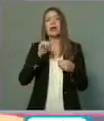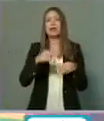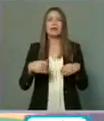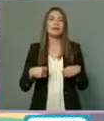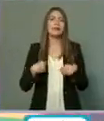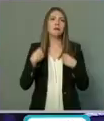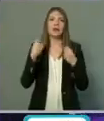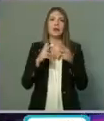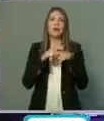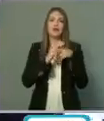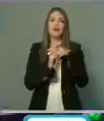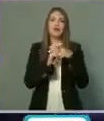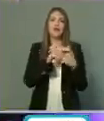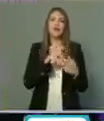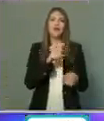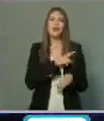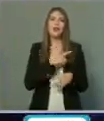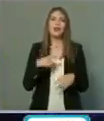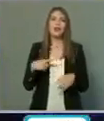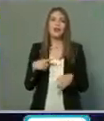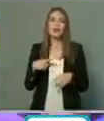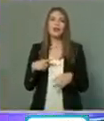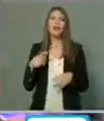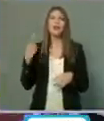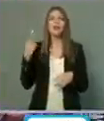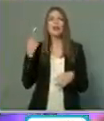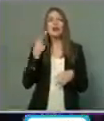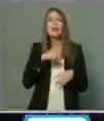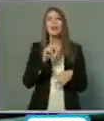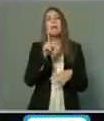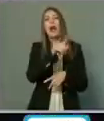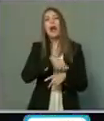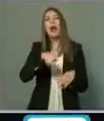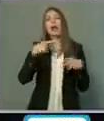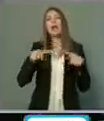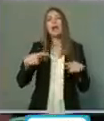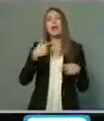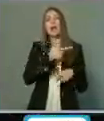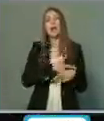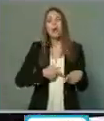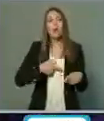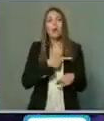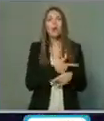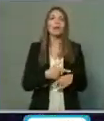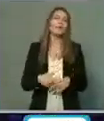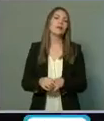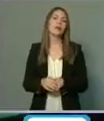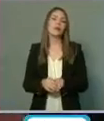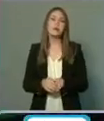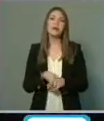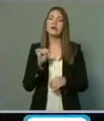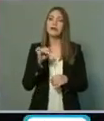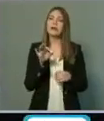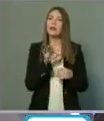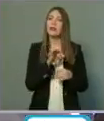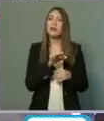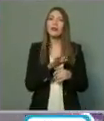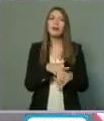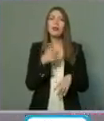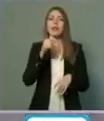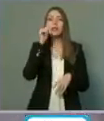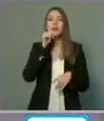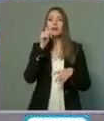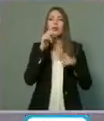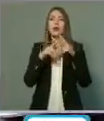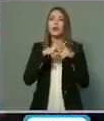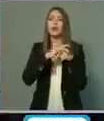el precio que tenemos que pagar por la ovación, por el aplauso, por lo que hacemos, Andresito. Es que al final del día, la lucha libre, como la dices, la describes,